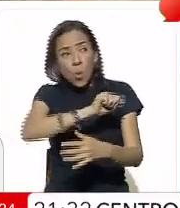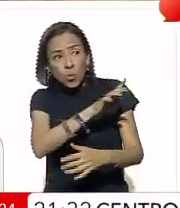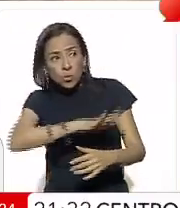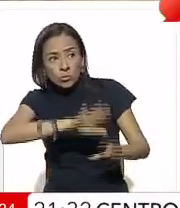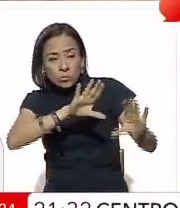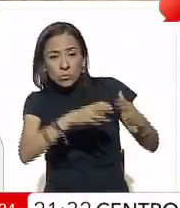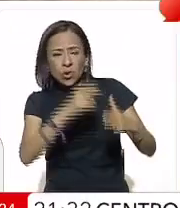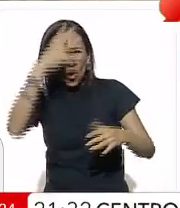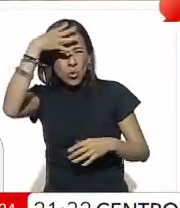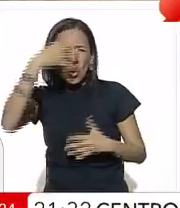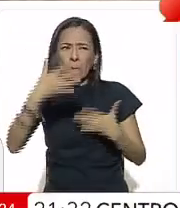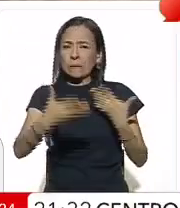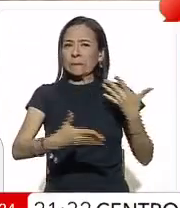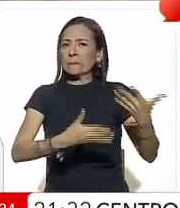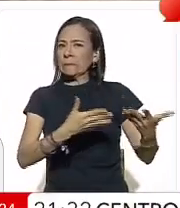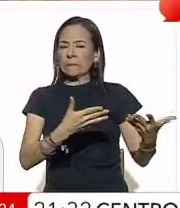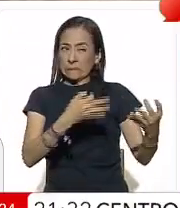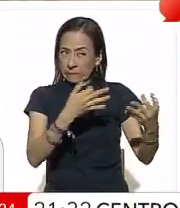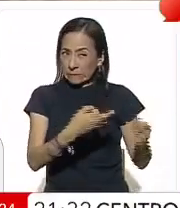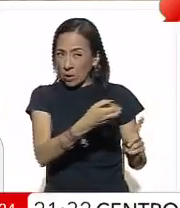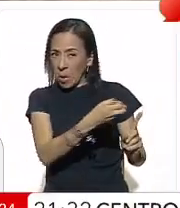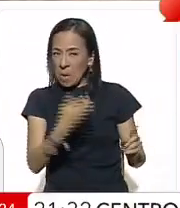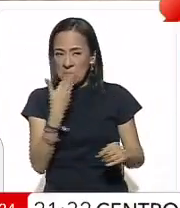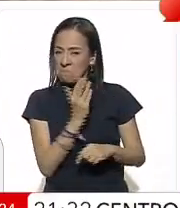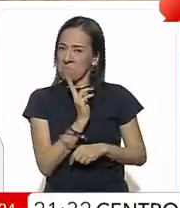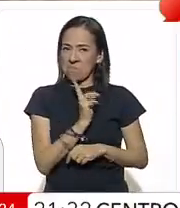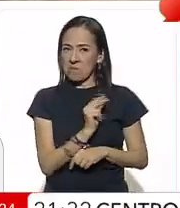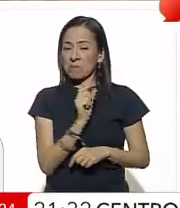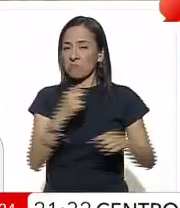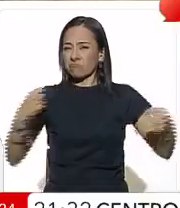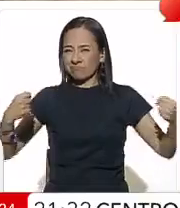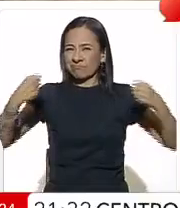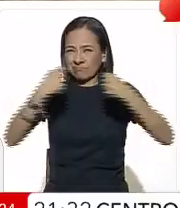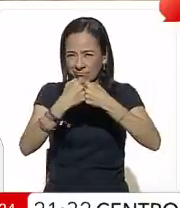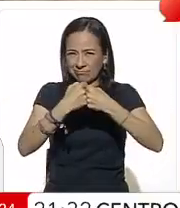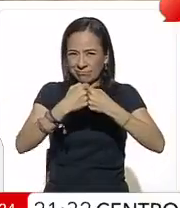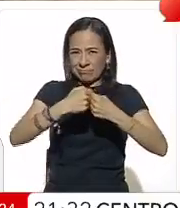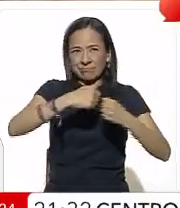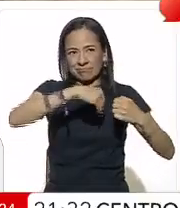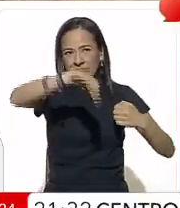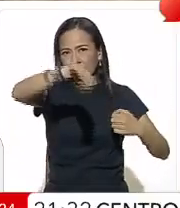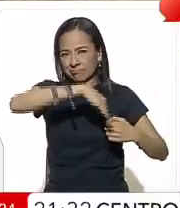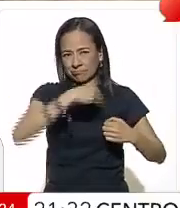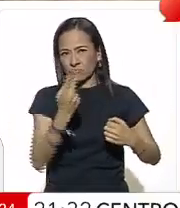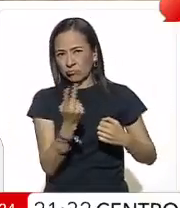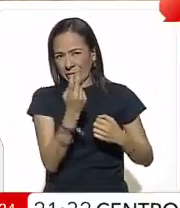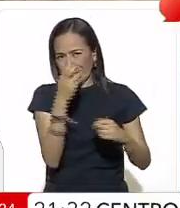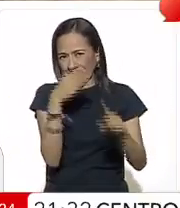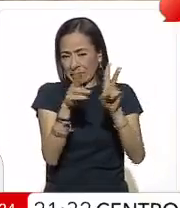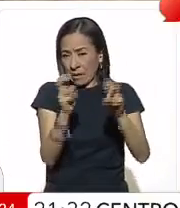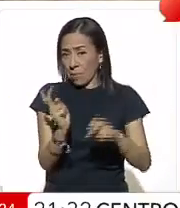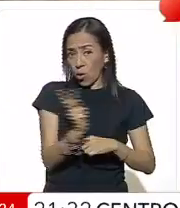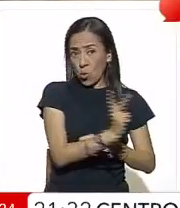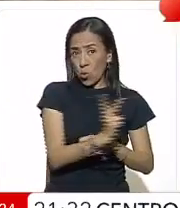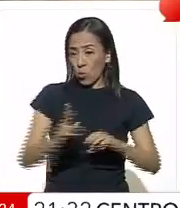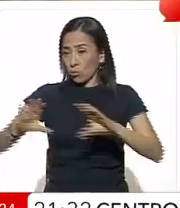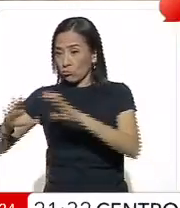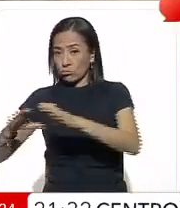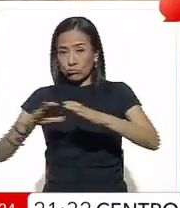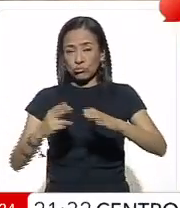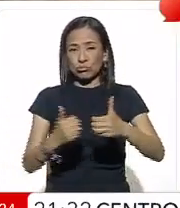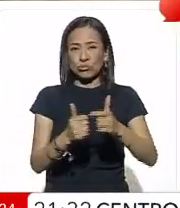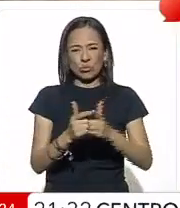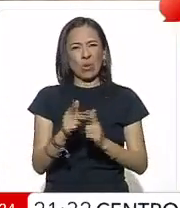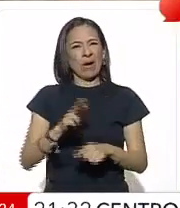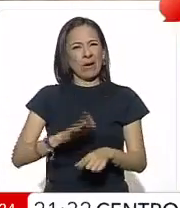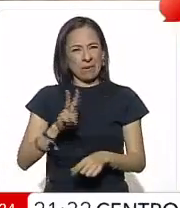Trump. El tema de la frontera, desafortunadamente ambos partidos ahorita están discutiendo